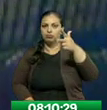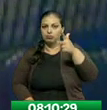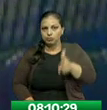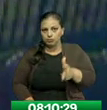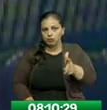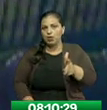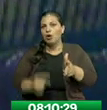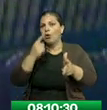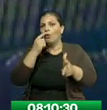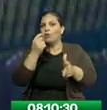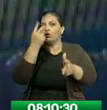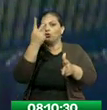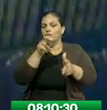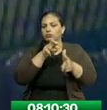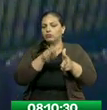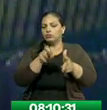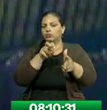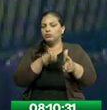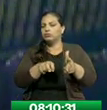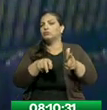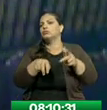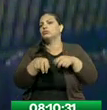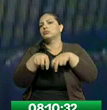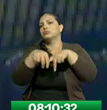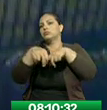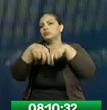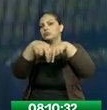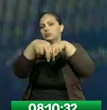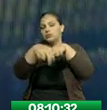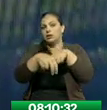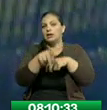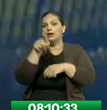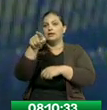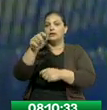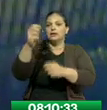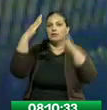Se estaciona y bajan dos sujetos del automotor.